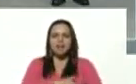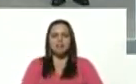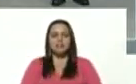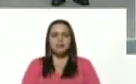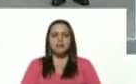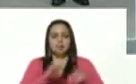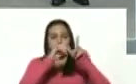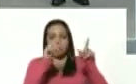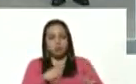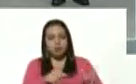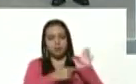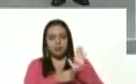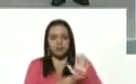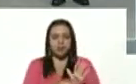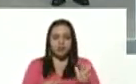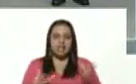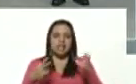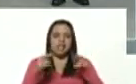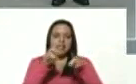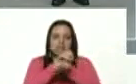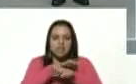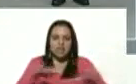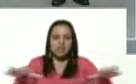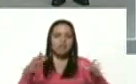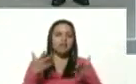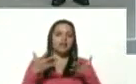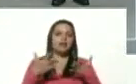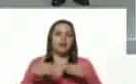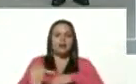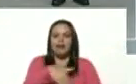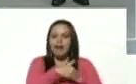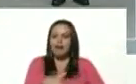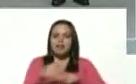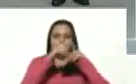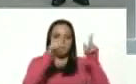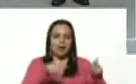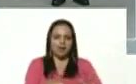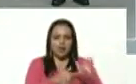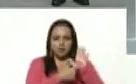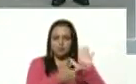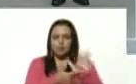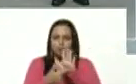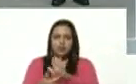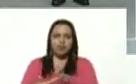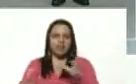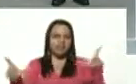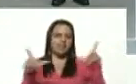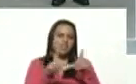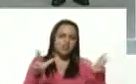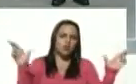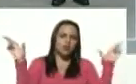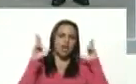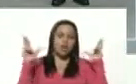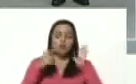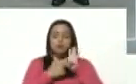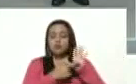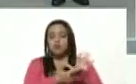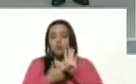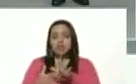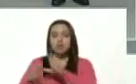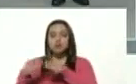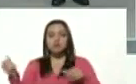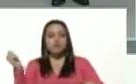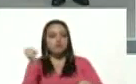paredes, medios, redes, paredes, calles, para que ustedes sean visibles, Maruja, para que ustedes